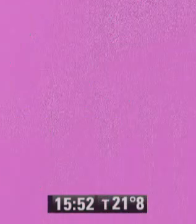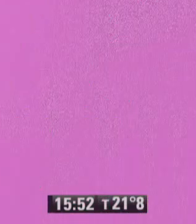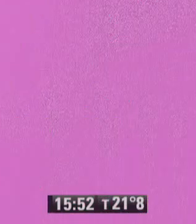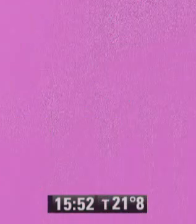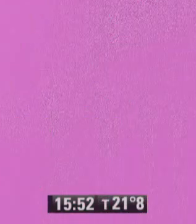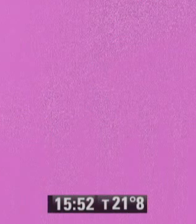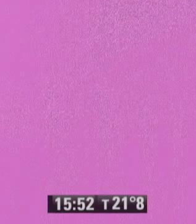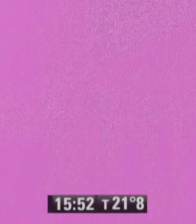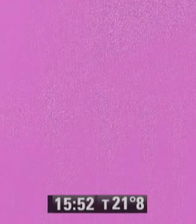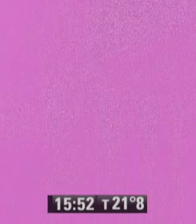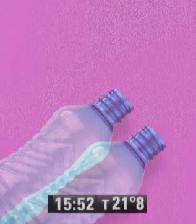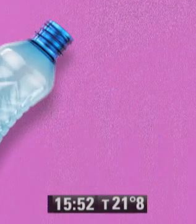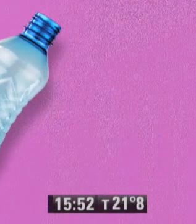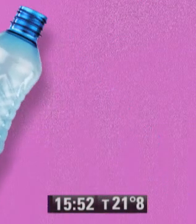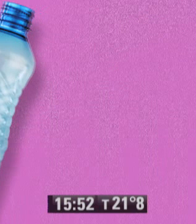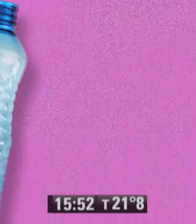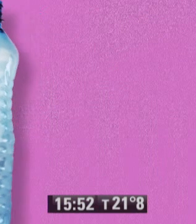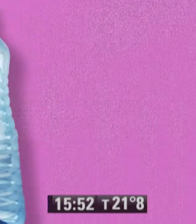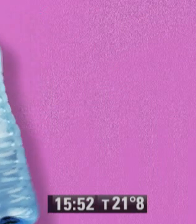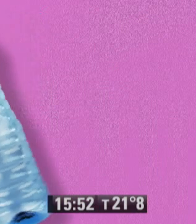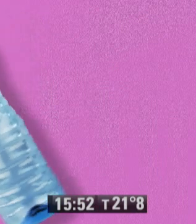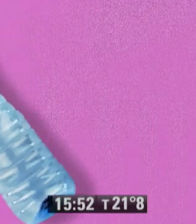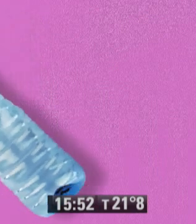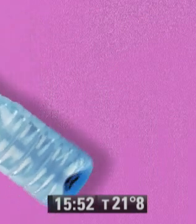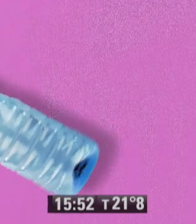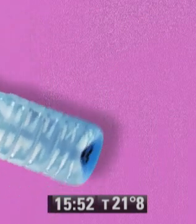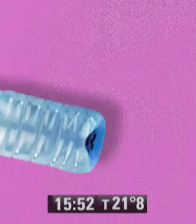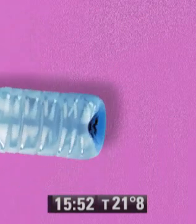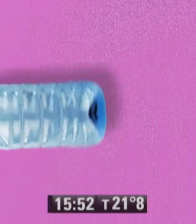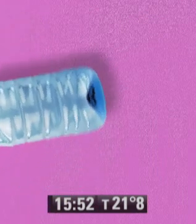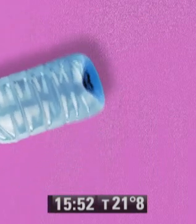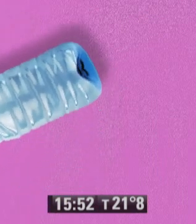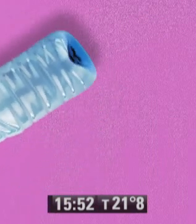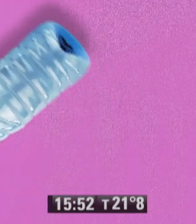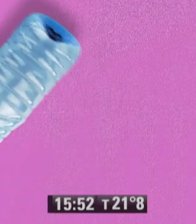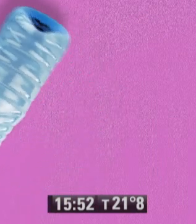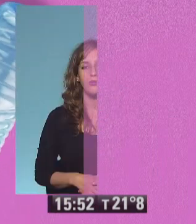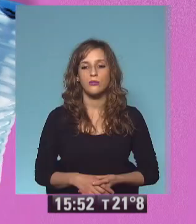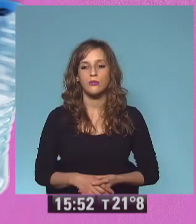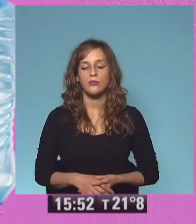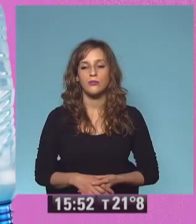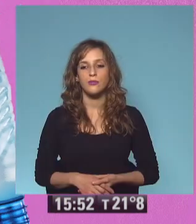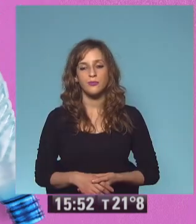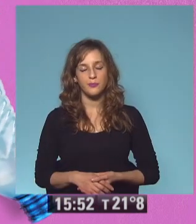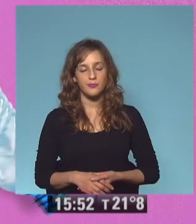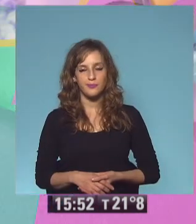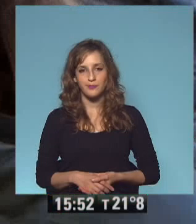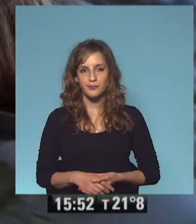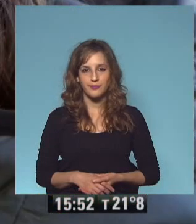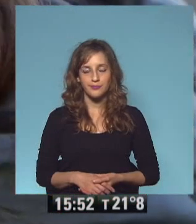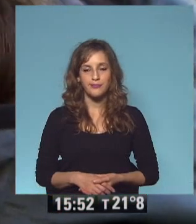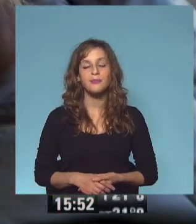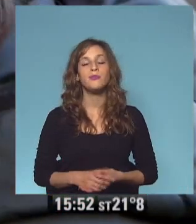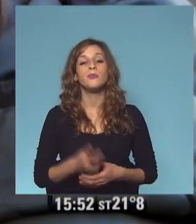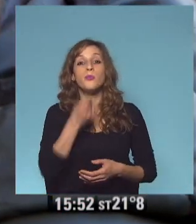las bacterias Y los no biodegradables Les va a costar más descomponerse O a veces ni se descomponen Por ejemplo, el plástico Tarda miles de años en descomponerse Y el